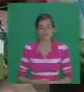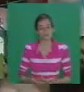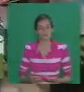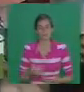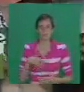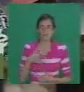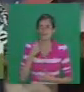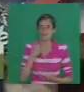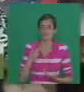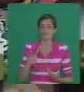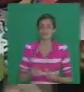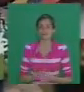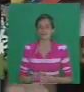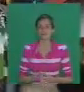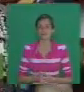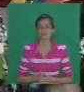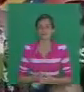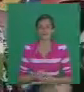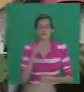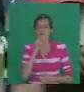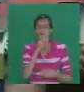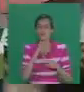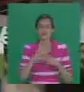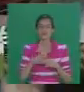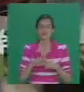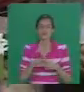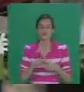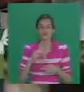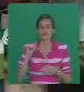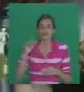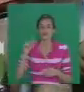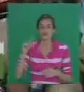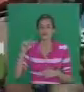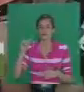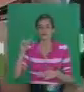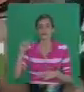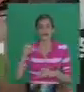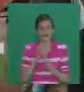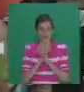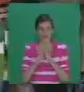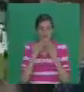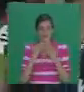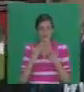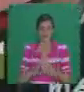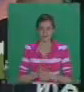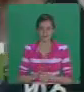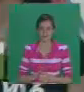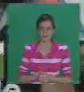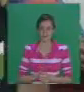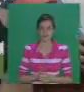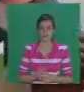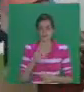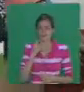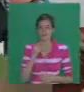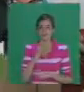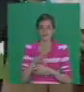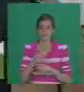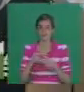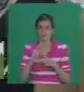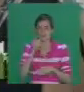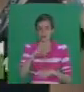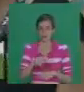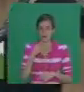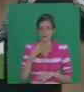¿qué te puedo decir? ¿Nombre y apellido, por favor? Carolina Colmenares. Gracias. Bueno, vamos a dirigirnos hacia otras las personas que nos